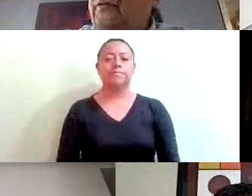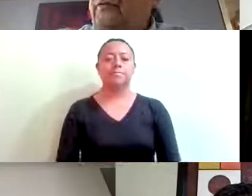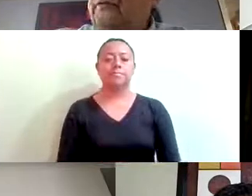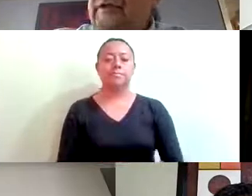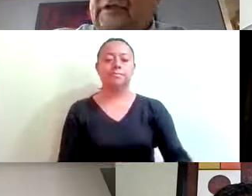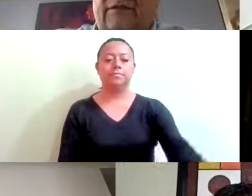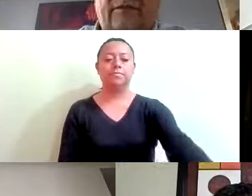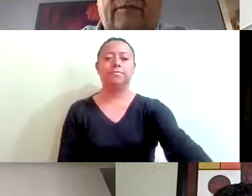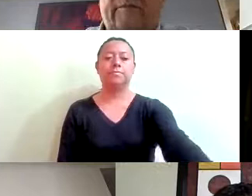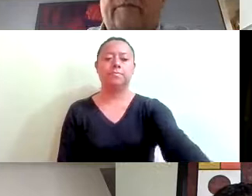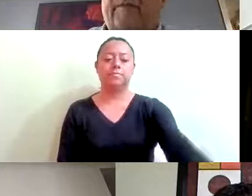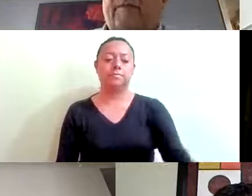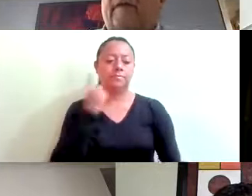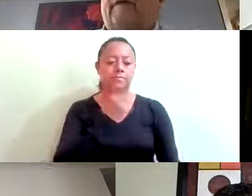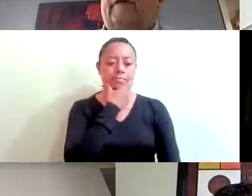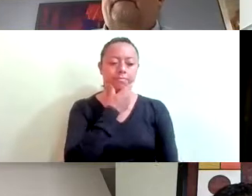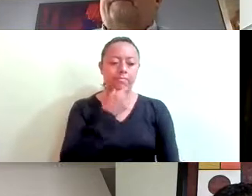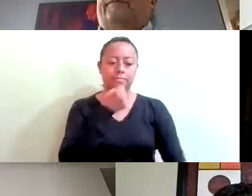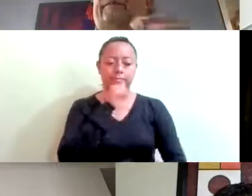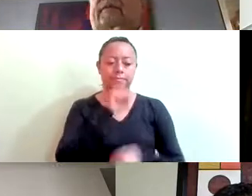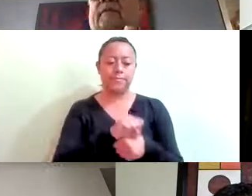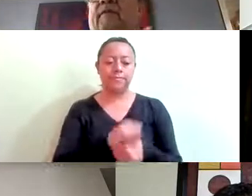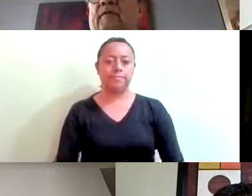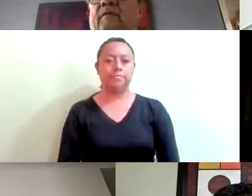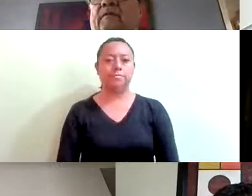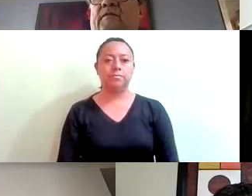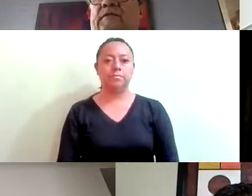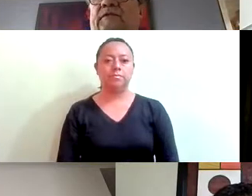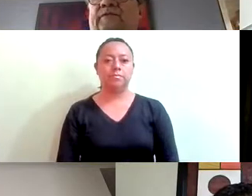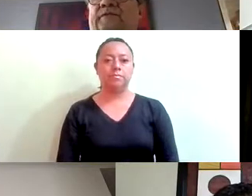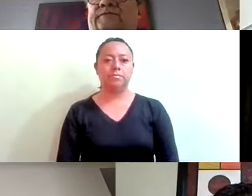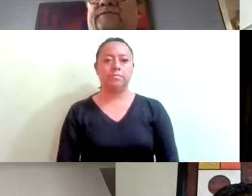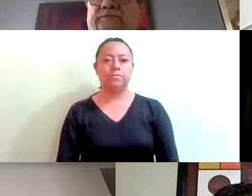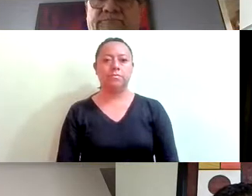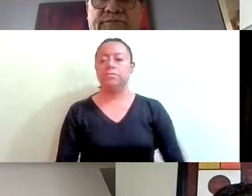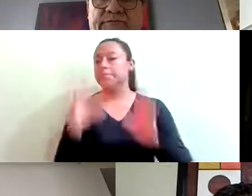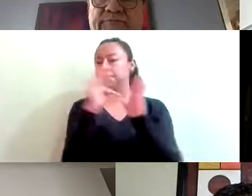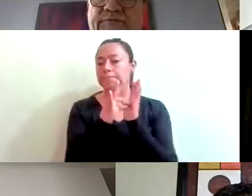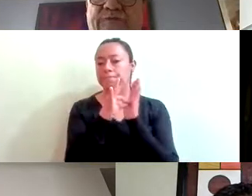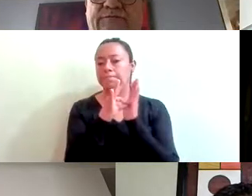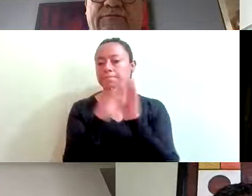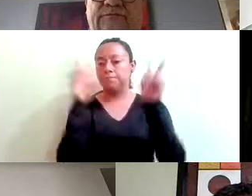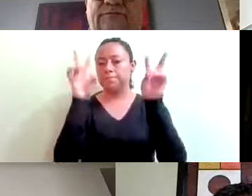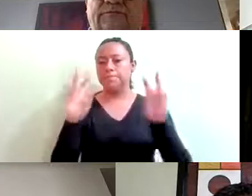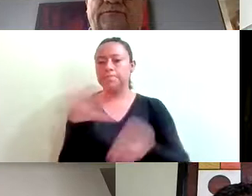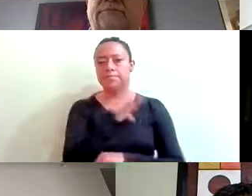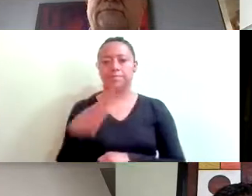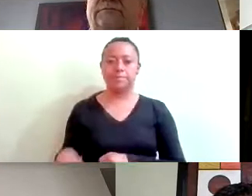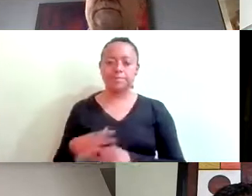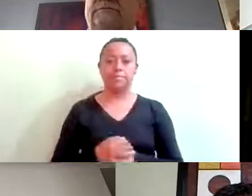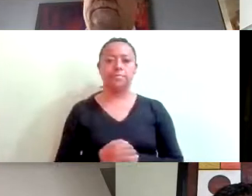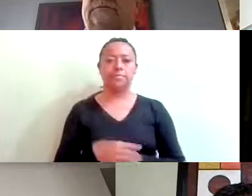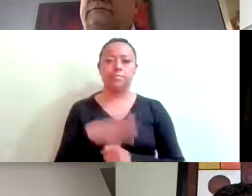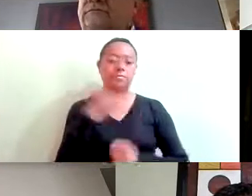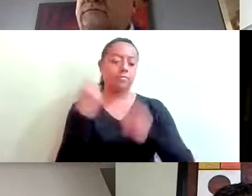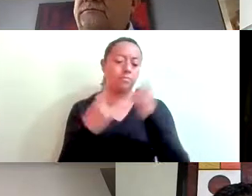diputado secretario. Sí, presidente, sí, continúa el punto relativo a asuntos generales. Si hay algún asunto